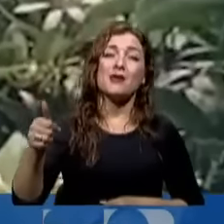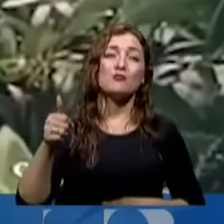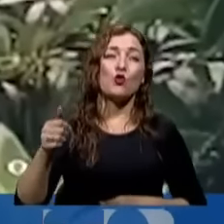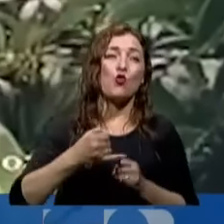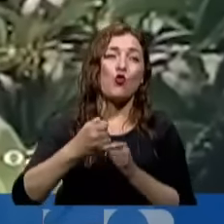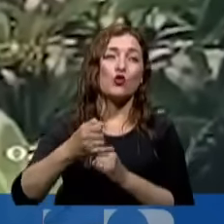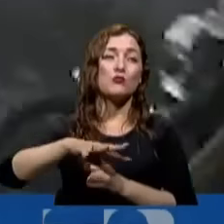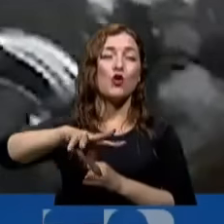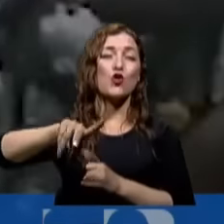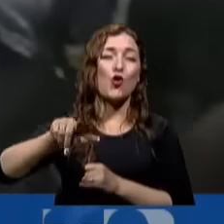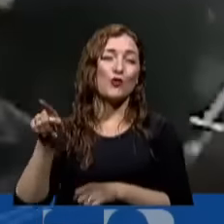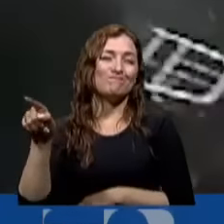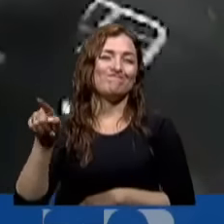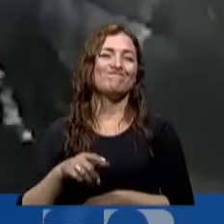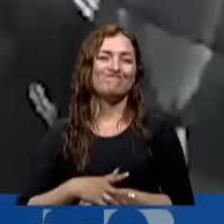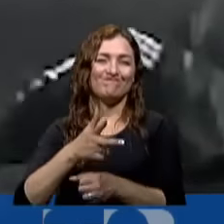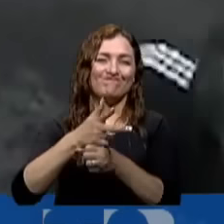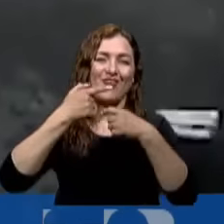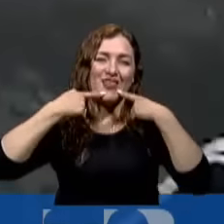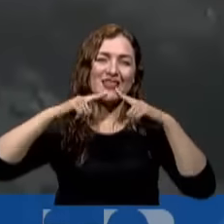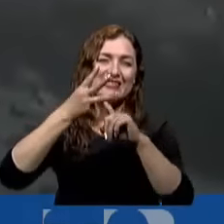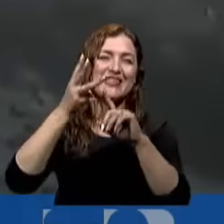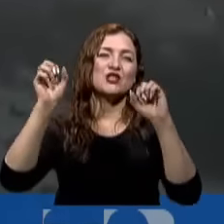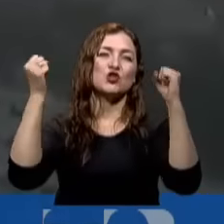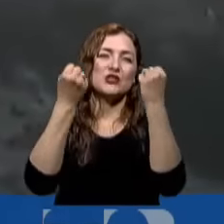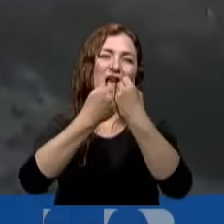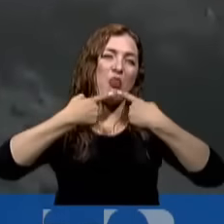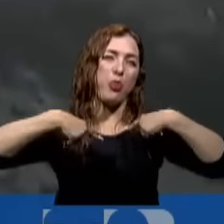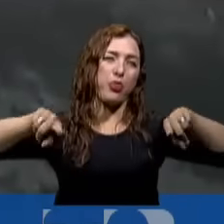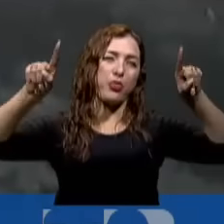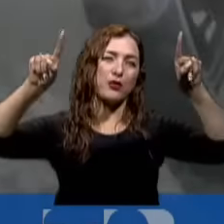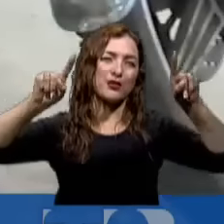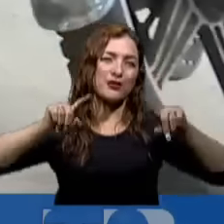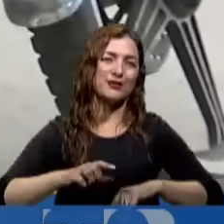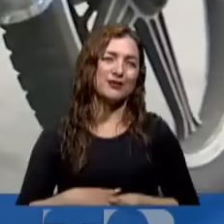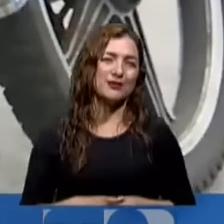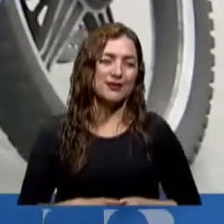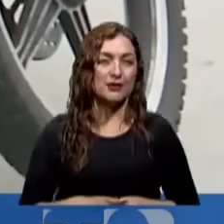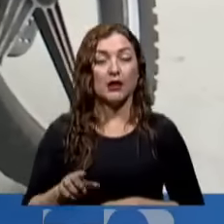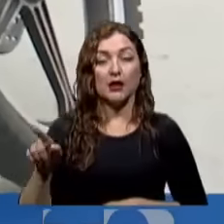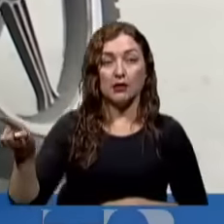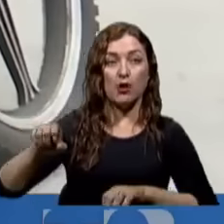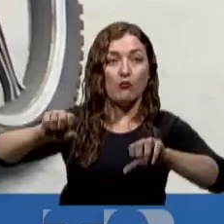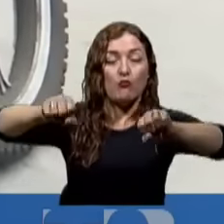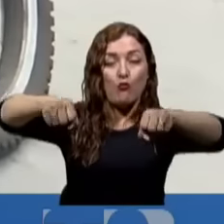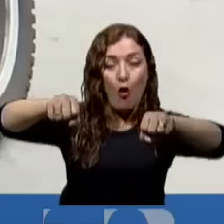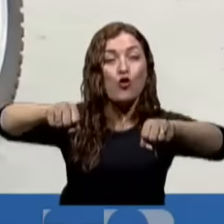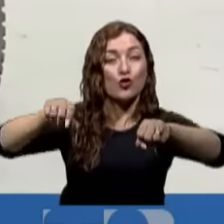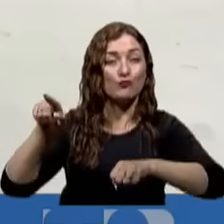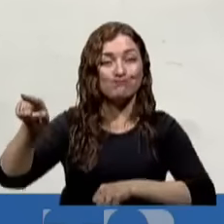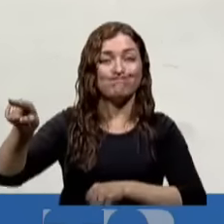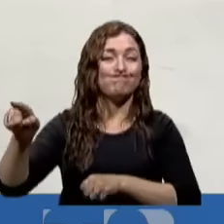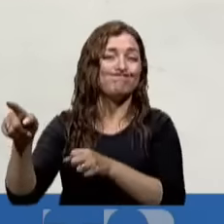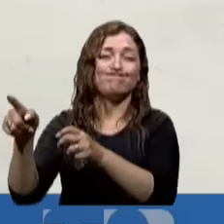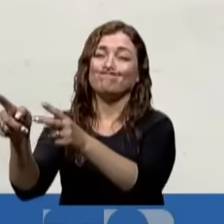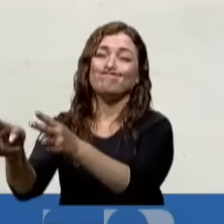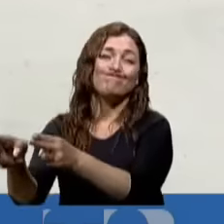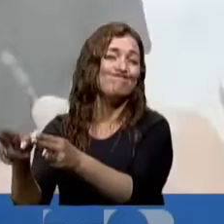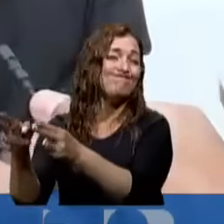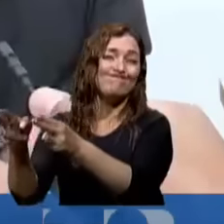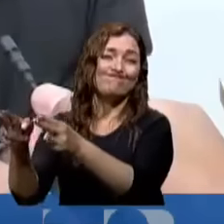últimos robos del sector, cuyos videos se viralizaron en redes sociales. Justamente esta motocicleta y los que hoy se